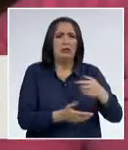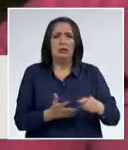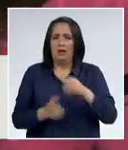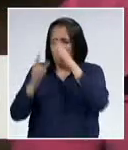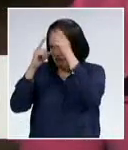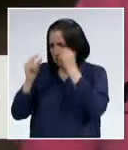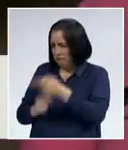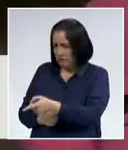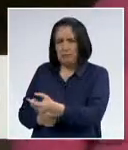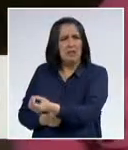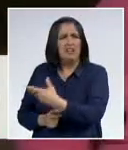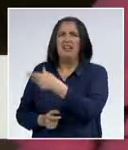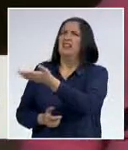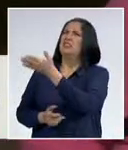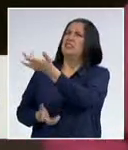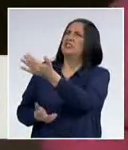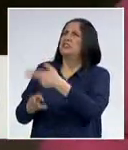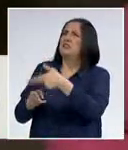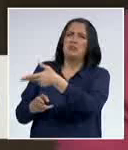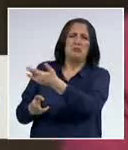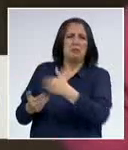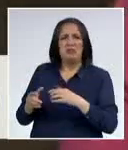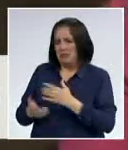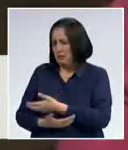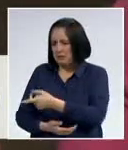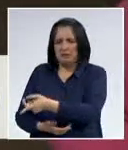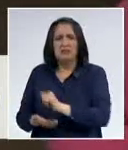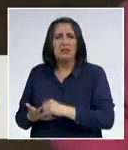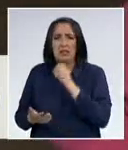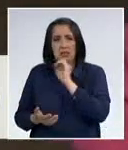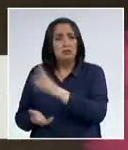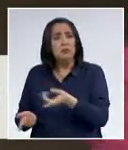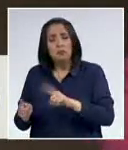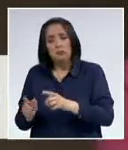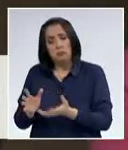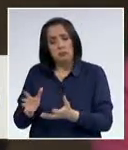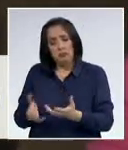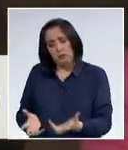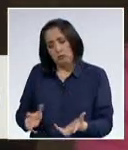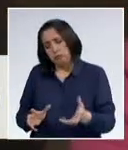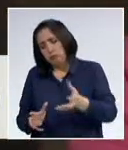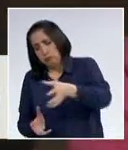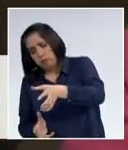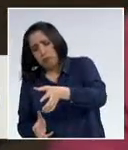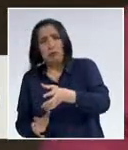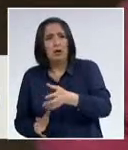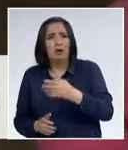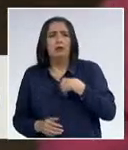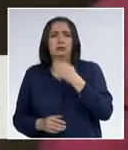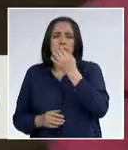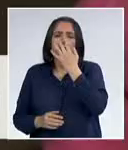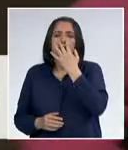dice, ¿cómo se llama la de bebé niño sano? Dice que cuando la ha estado echando en la camilla el bebito, la hemos movido así, el bebito ha estado